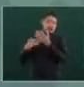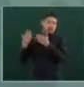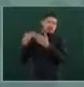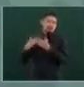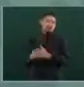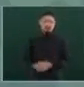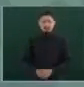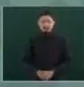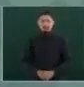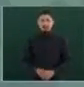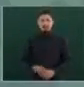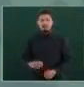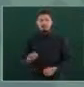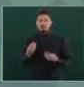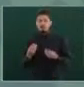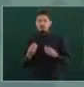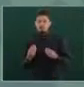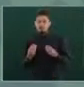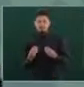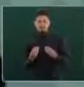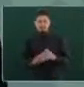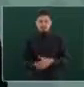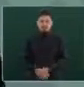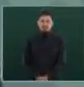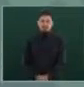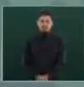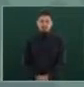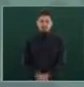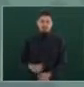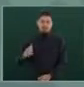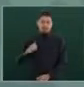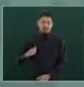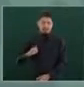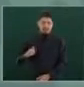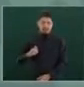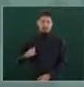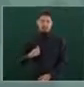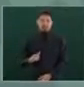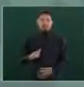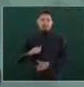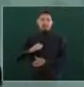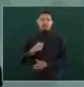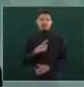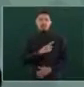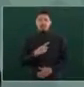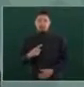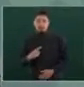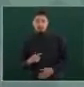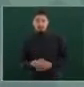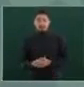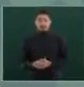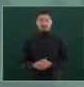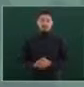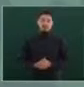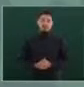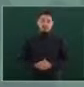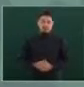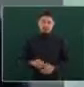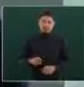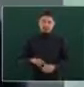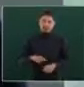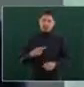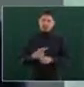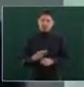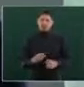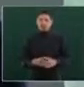comunicación o en comunicación con los padres precisamente mónica tú has dicho antes algo que es muy